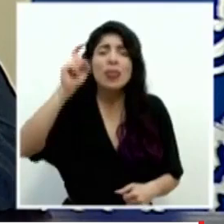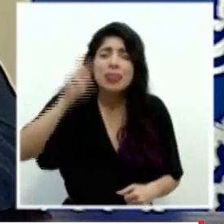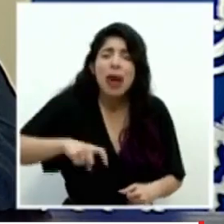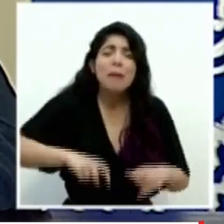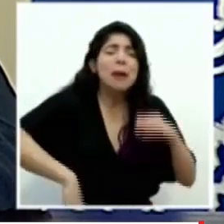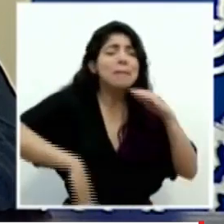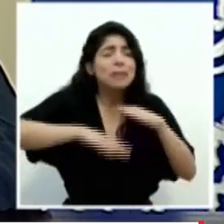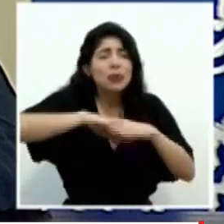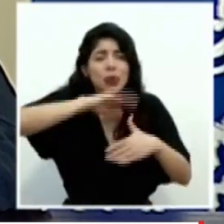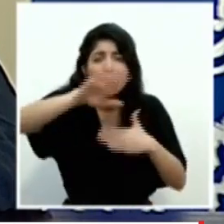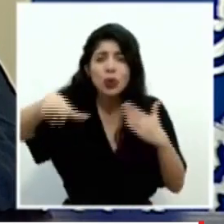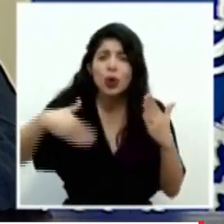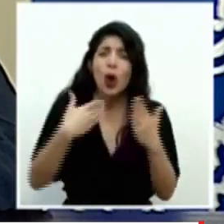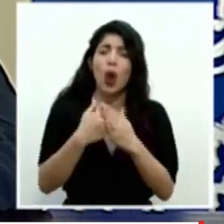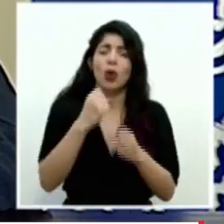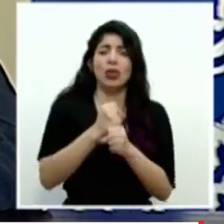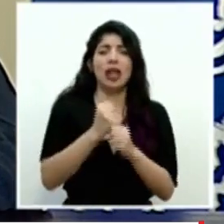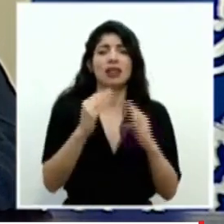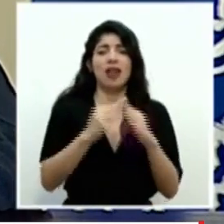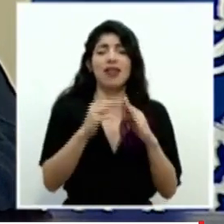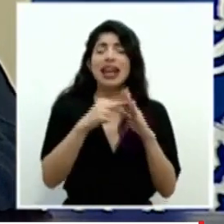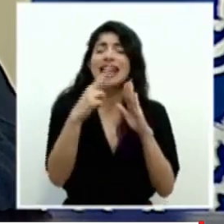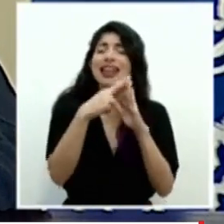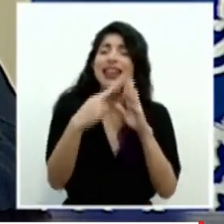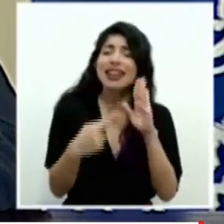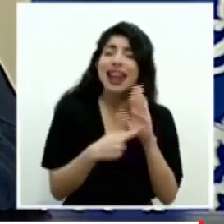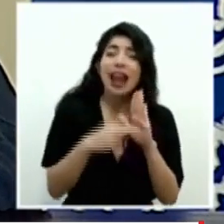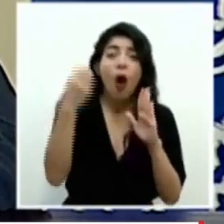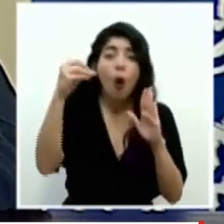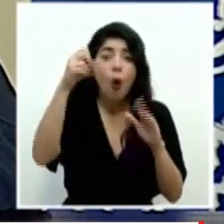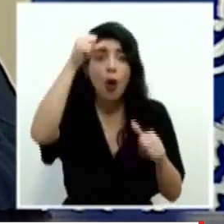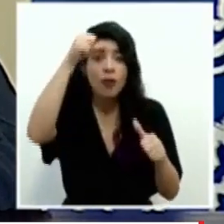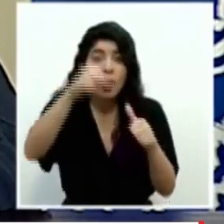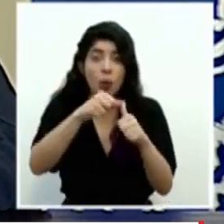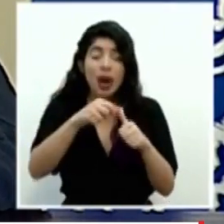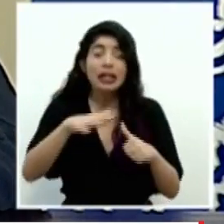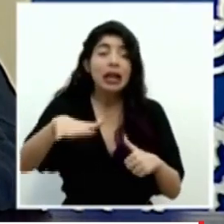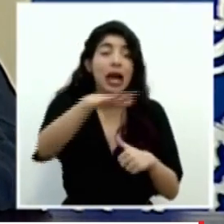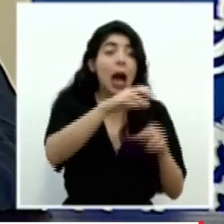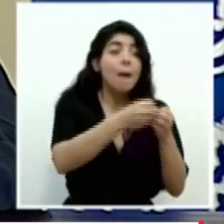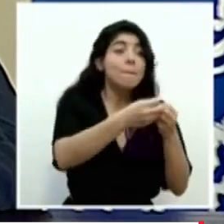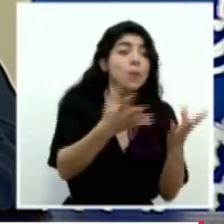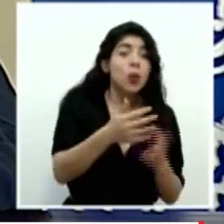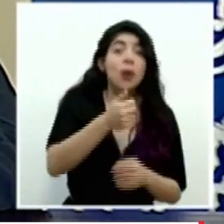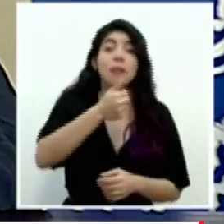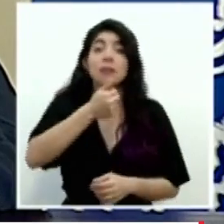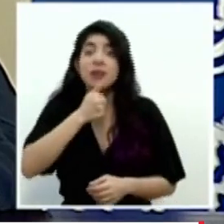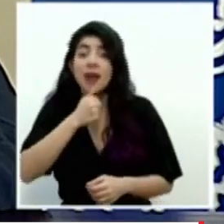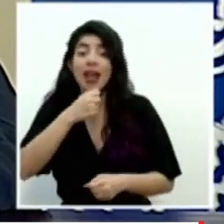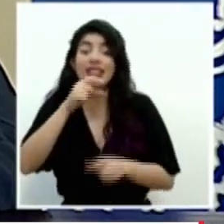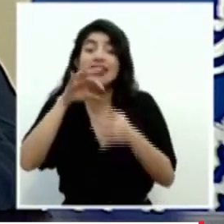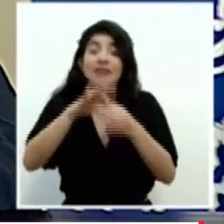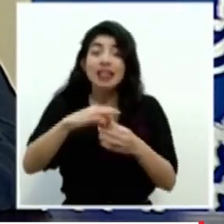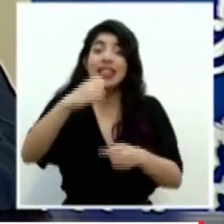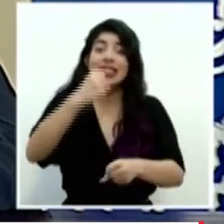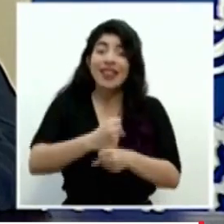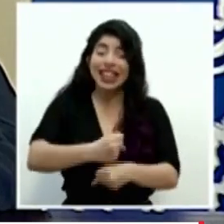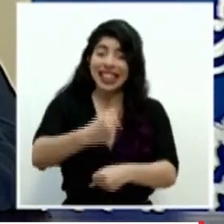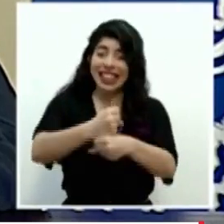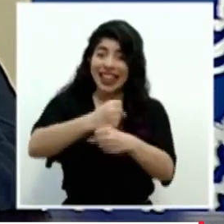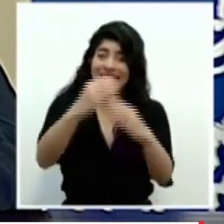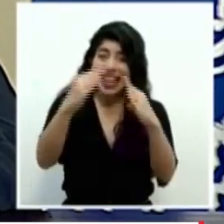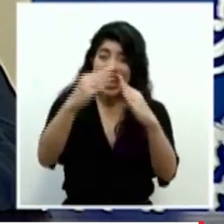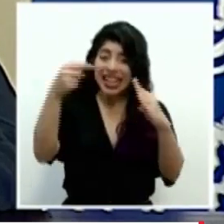expresión, eso debe seguir siendo una regla, recordemos las reglas de oro, para la parte laboral, el